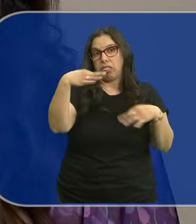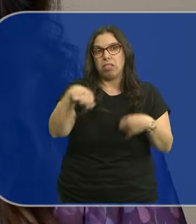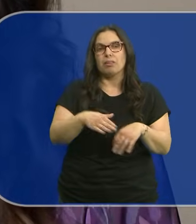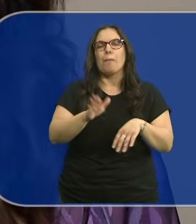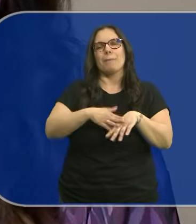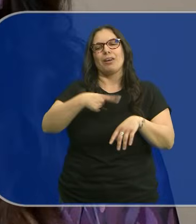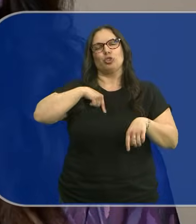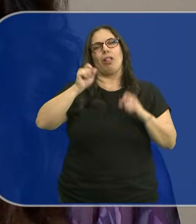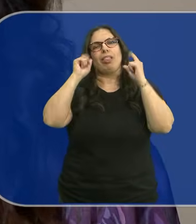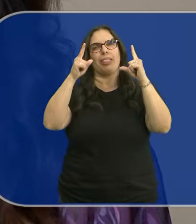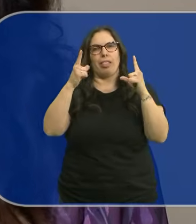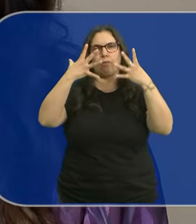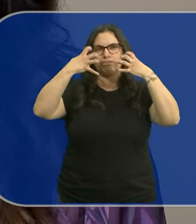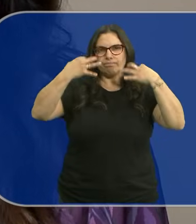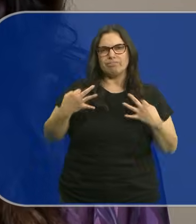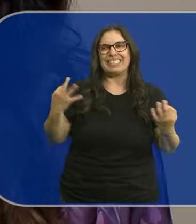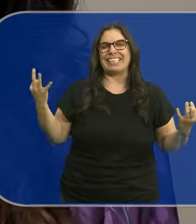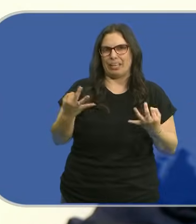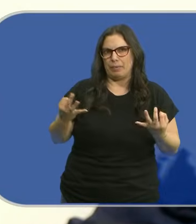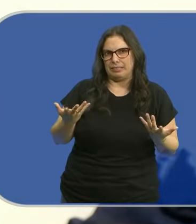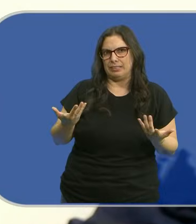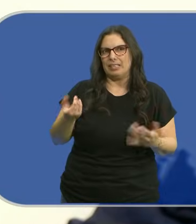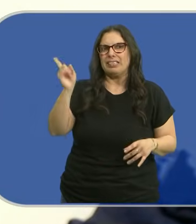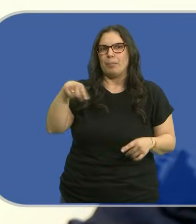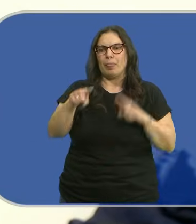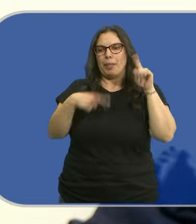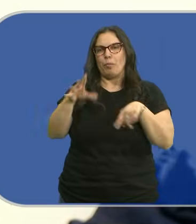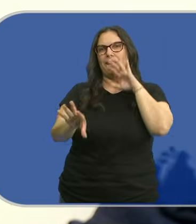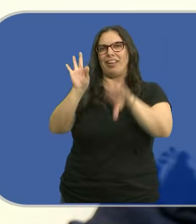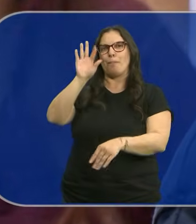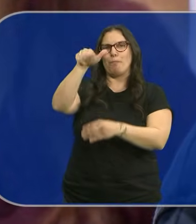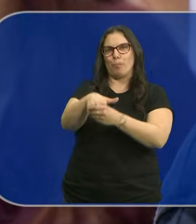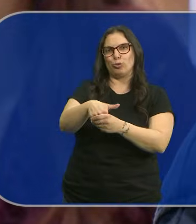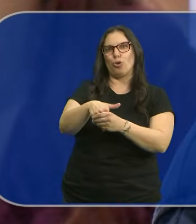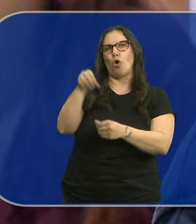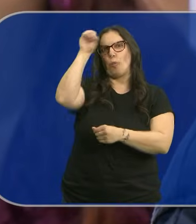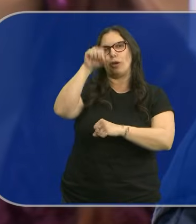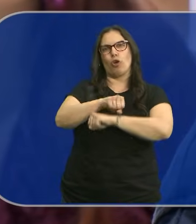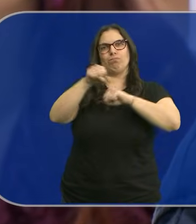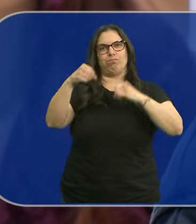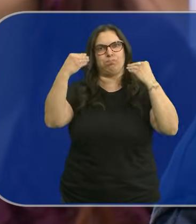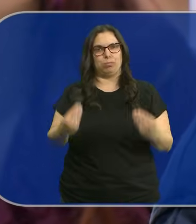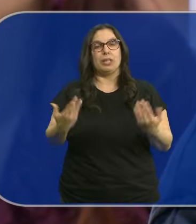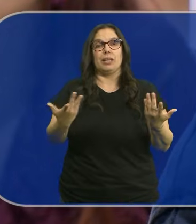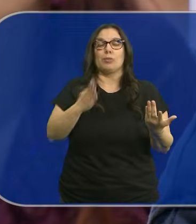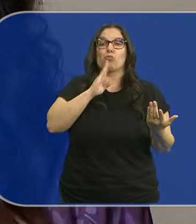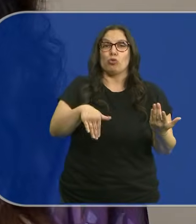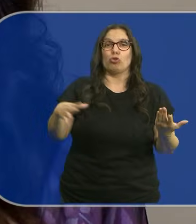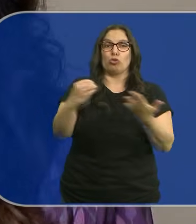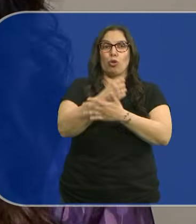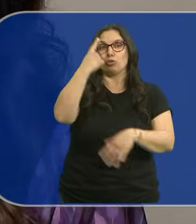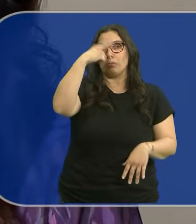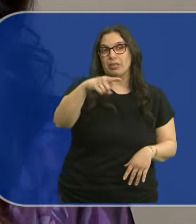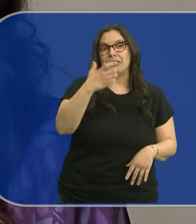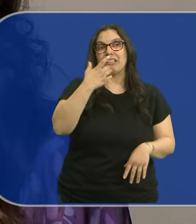en realidad y con rigor de lo que está pasando y para también votar con el criterio suficiente, estaría bien que todo el mundo supiera